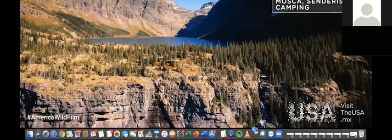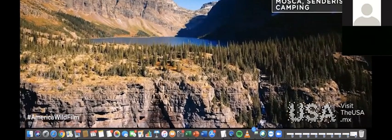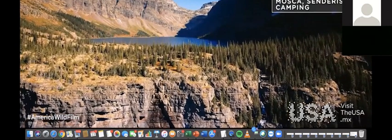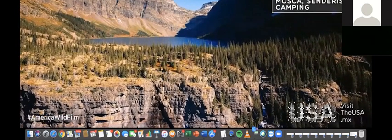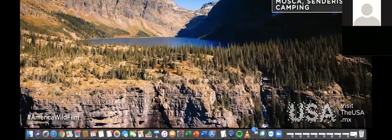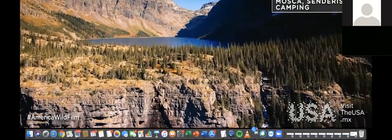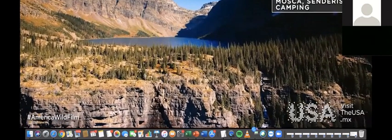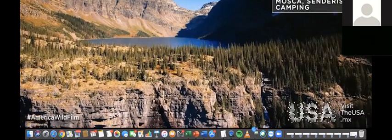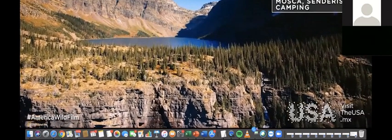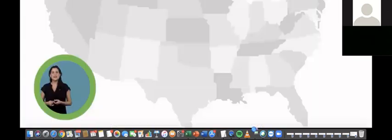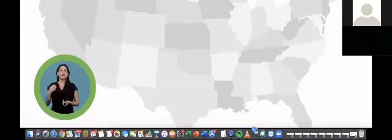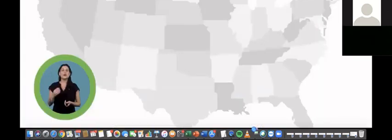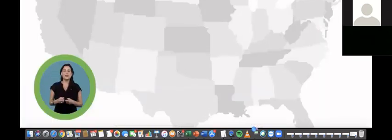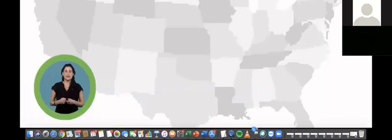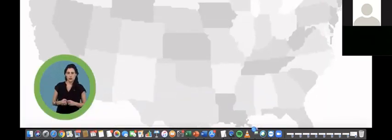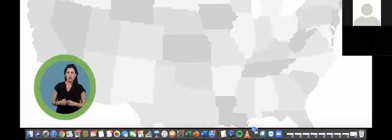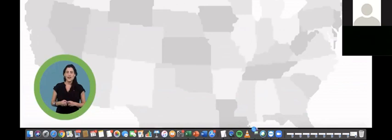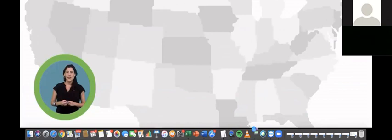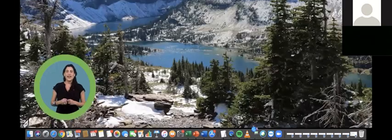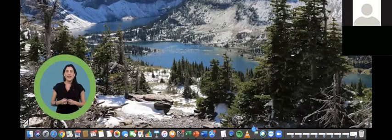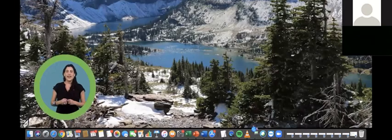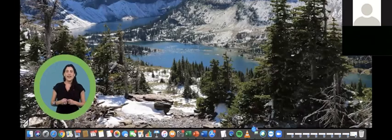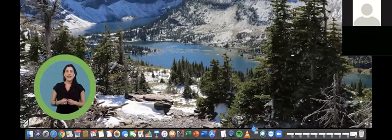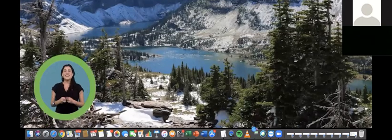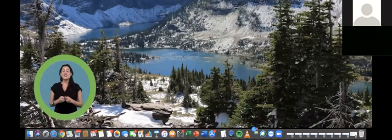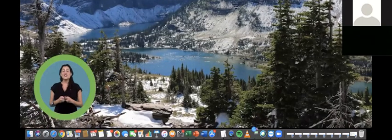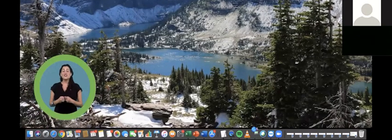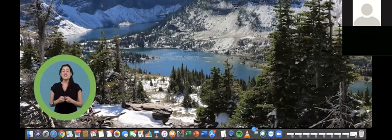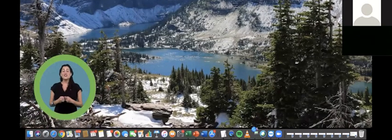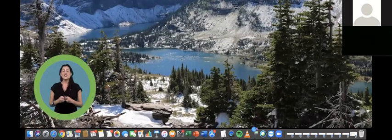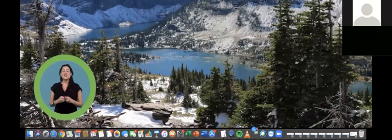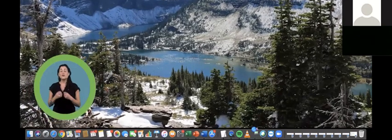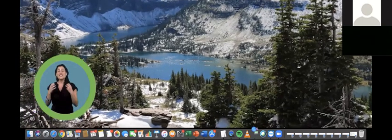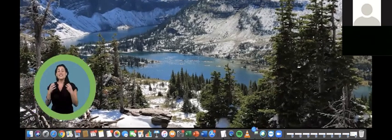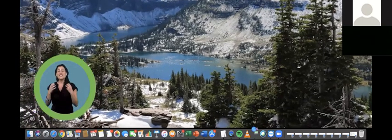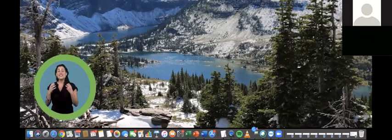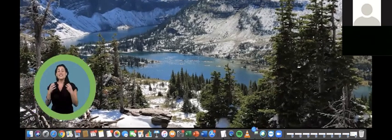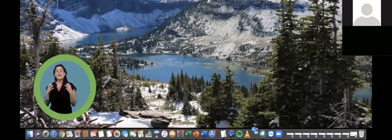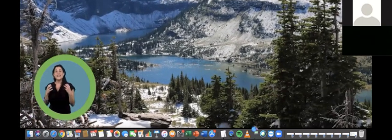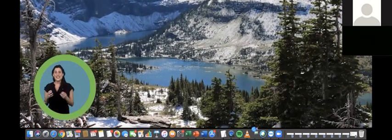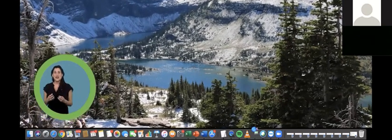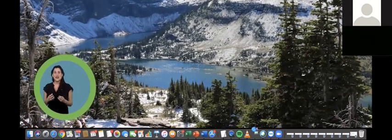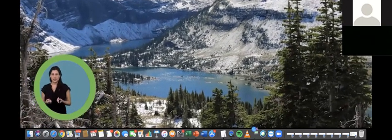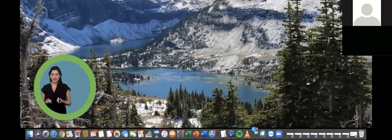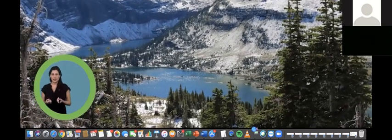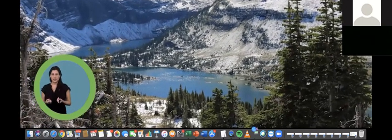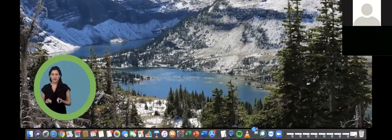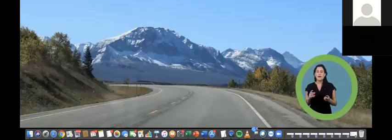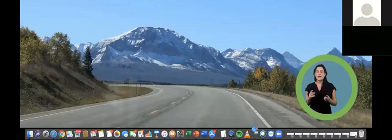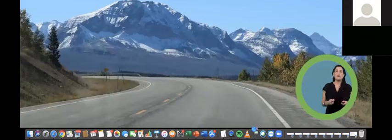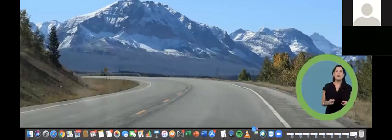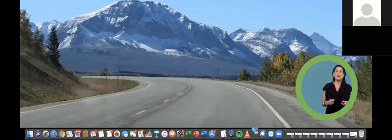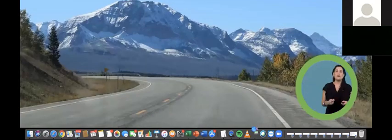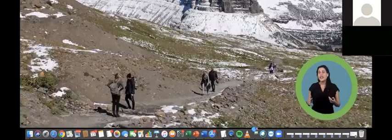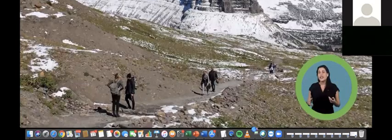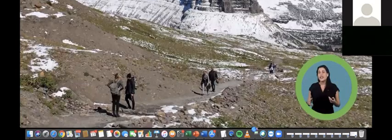de 25 glaciares. Vale la pena tomar un coche y recorrer los 80 kilómetros de carretera para apreciar las montañas nevadas